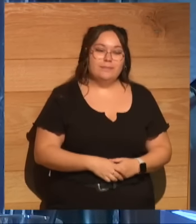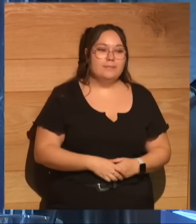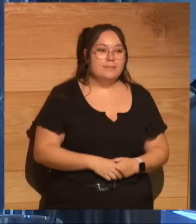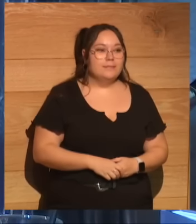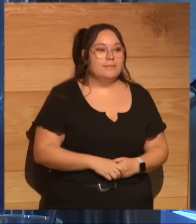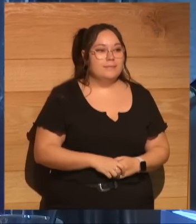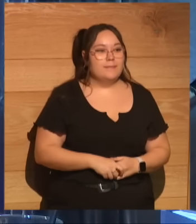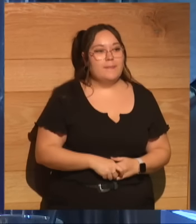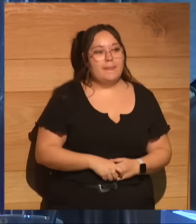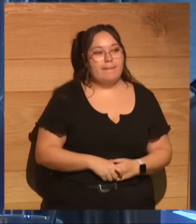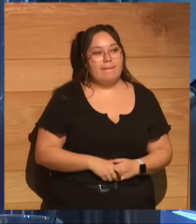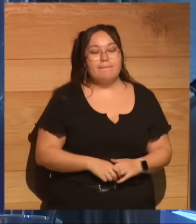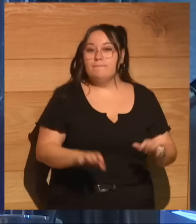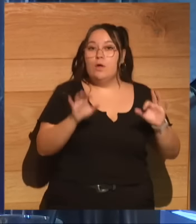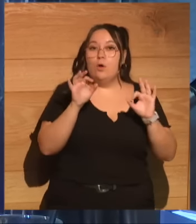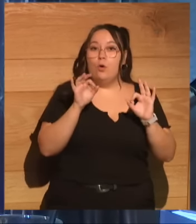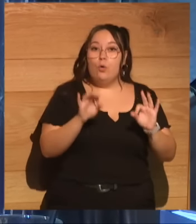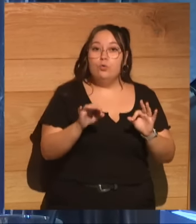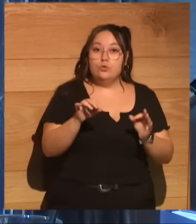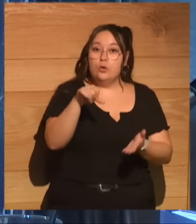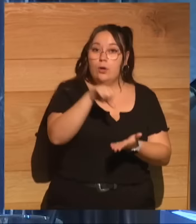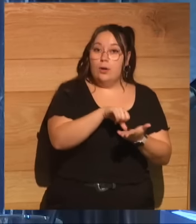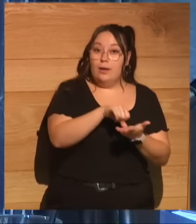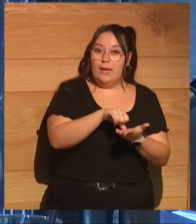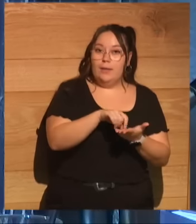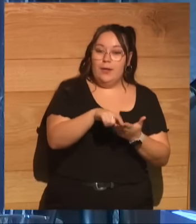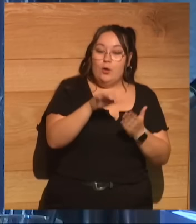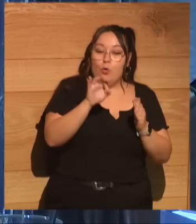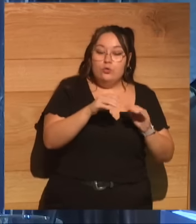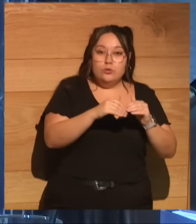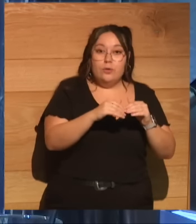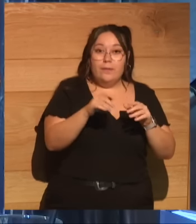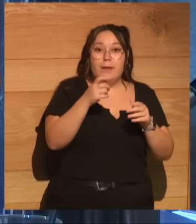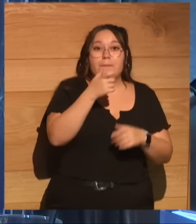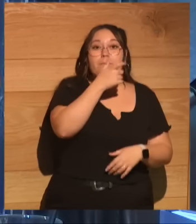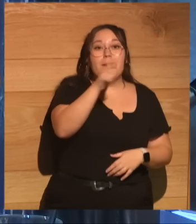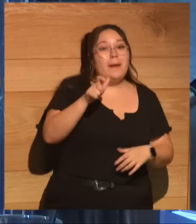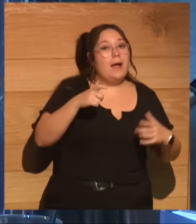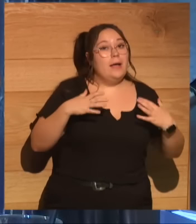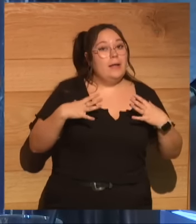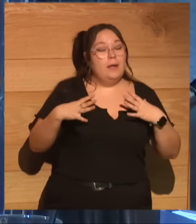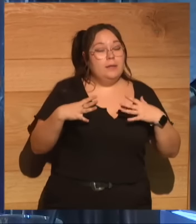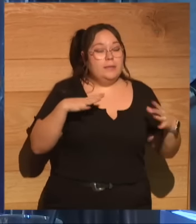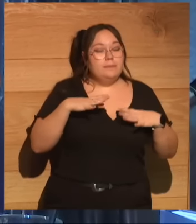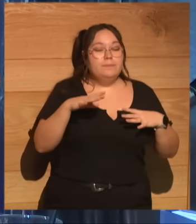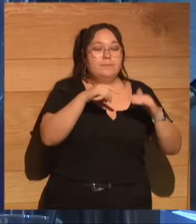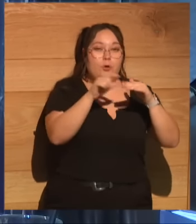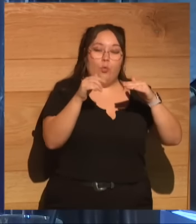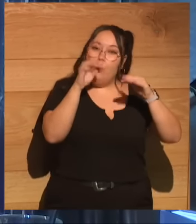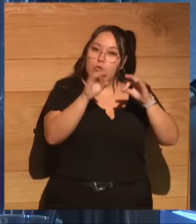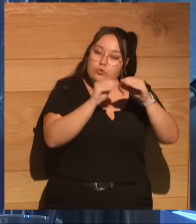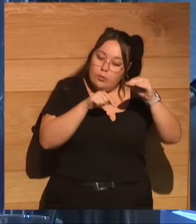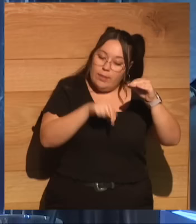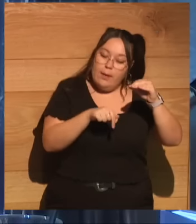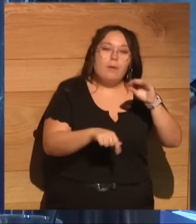H. Nace justo en la urbanización que está debajo de las letras. Tim Burton llama a